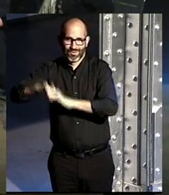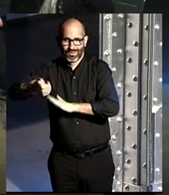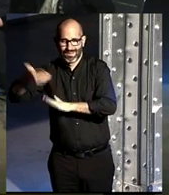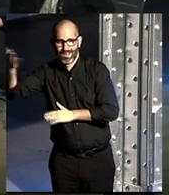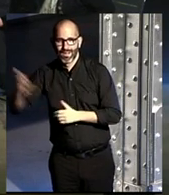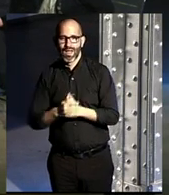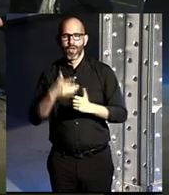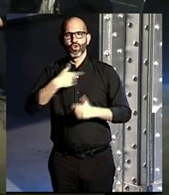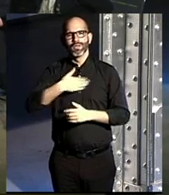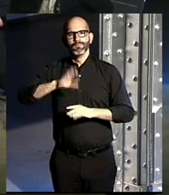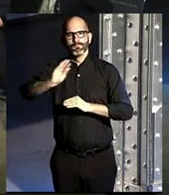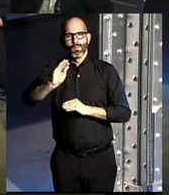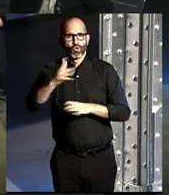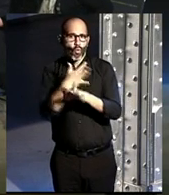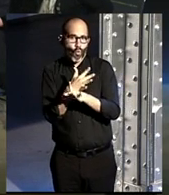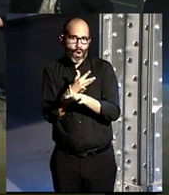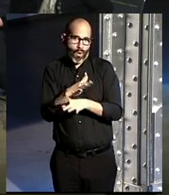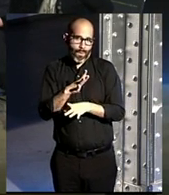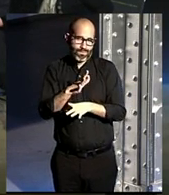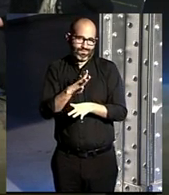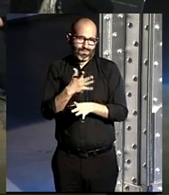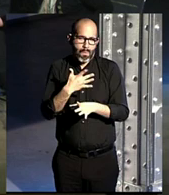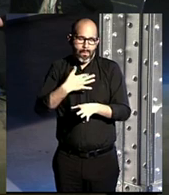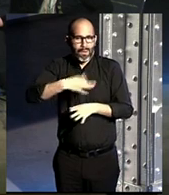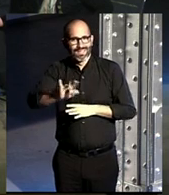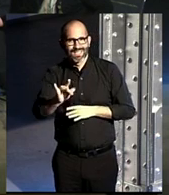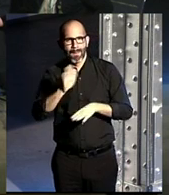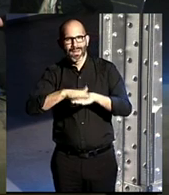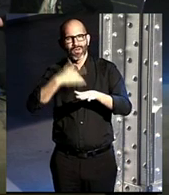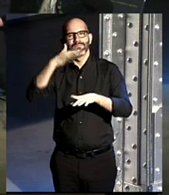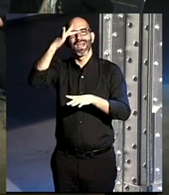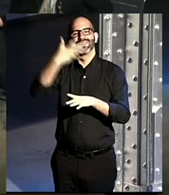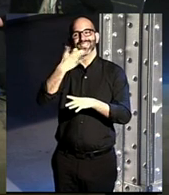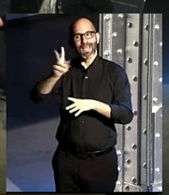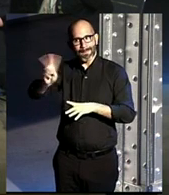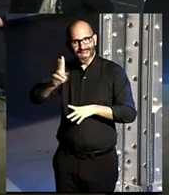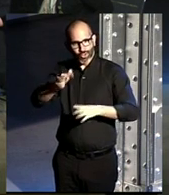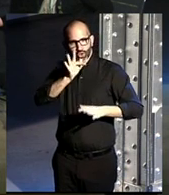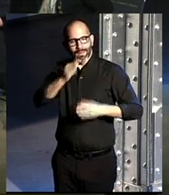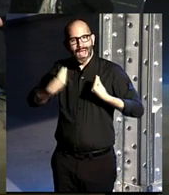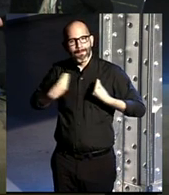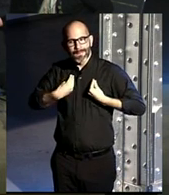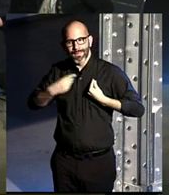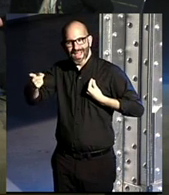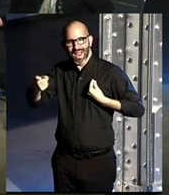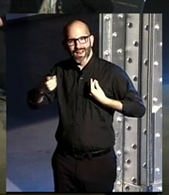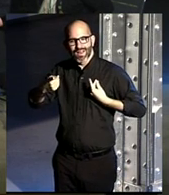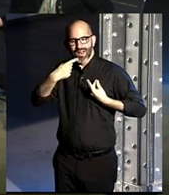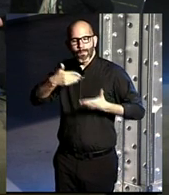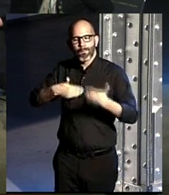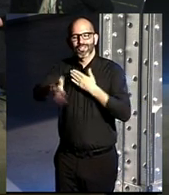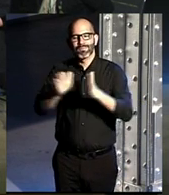quería preguntar, es un juego, puede ser un divertimento, pero si Julio Verne viviera hoy, ¿cuál sería el argumento de su próxima